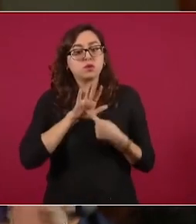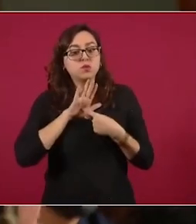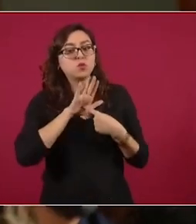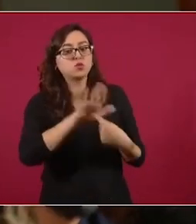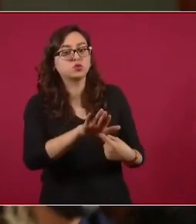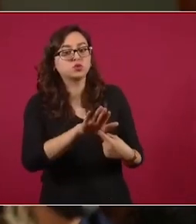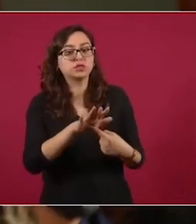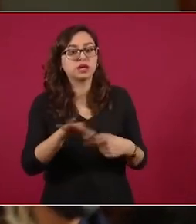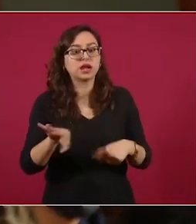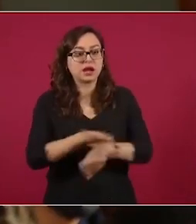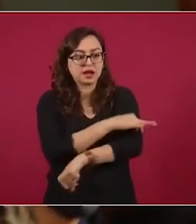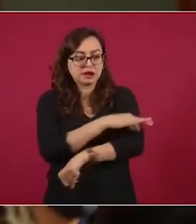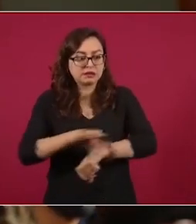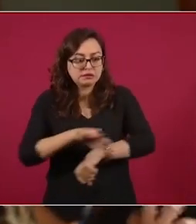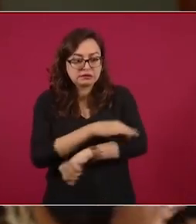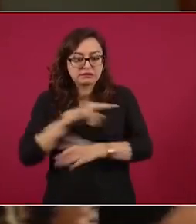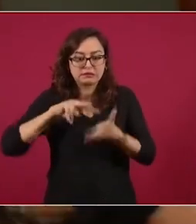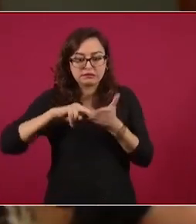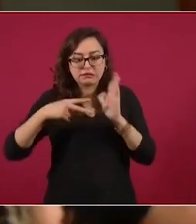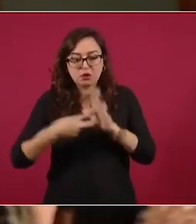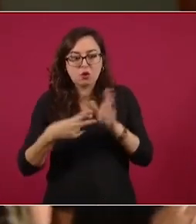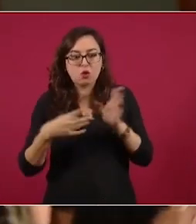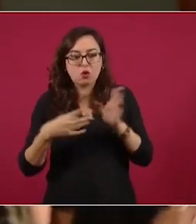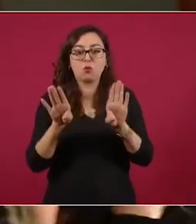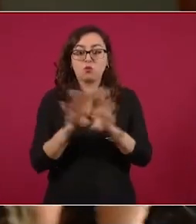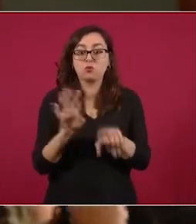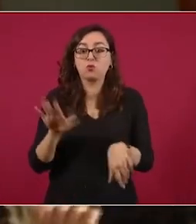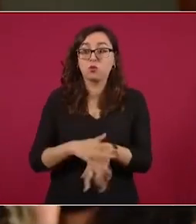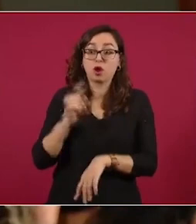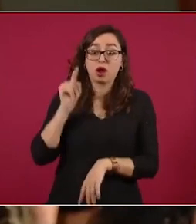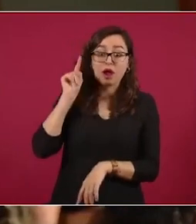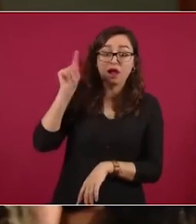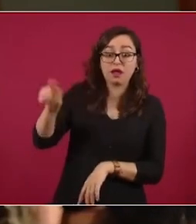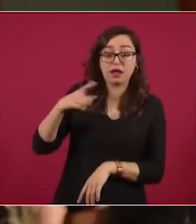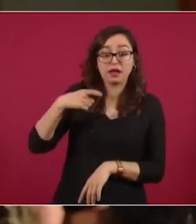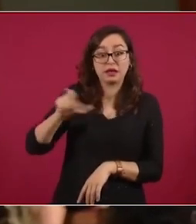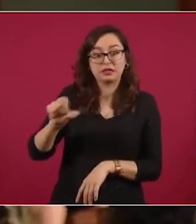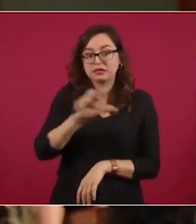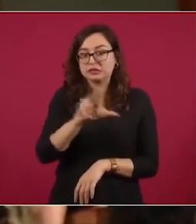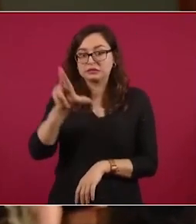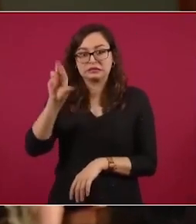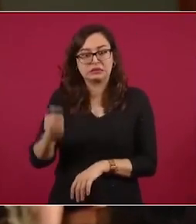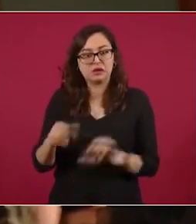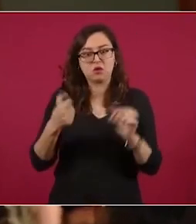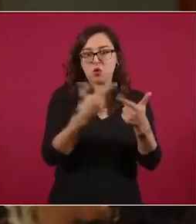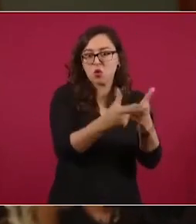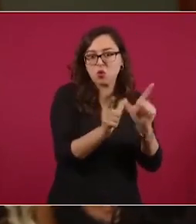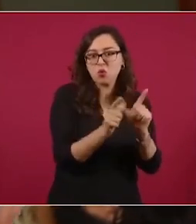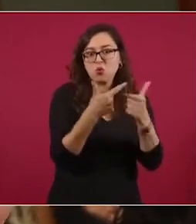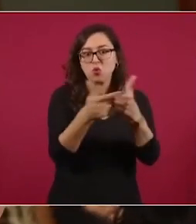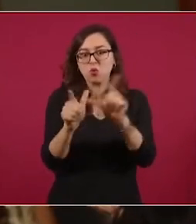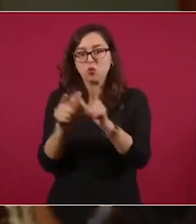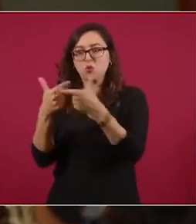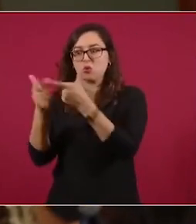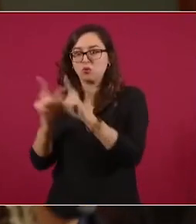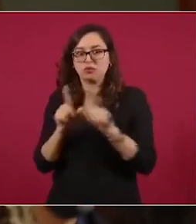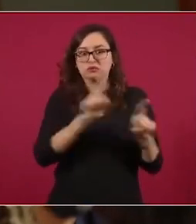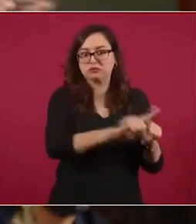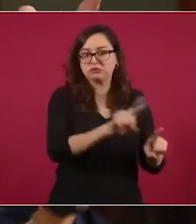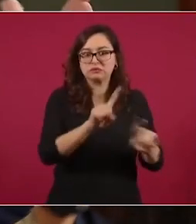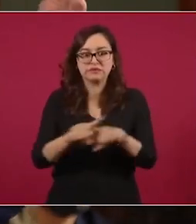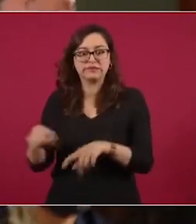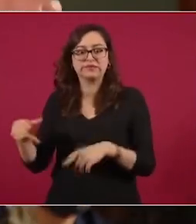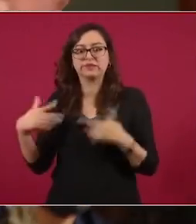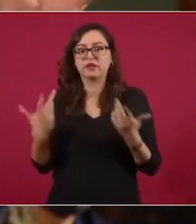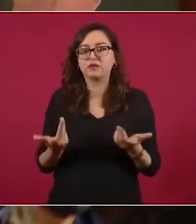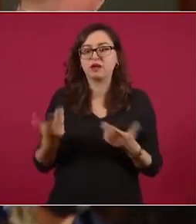hay una campaña muy intensa en Quintana Roo de los ambientalistas que se están metiendo a las cavernas,